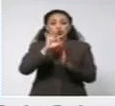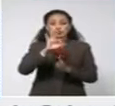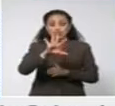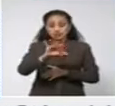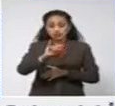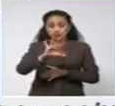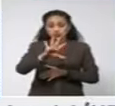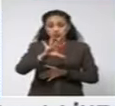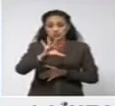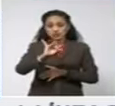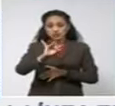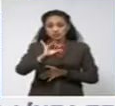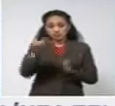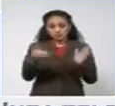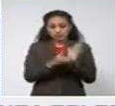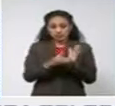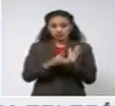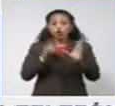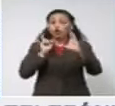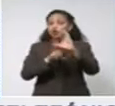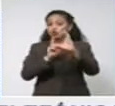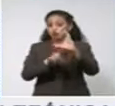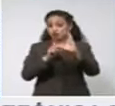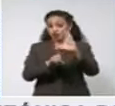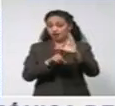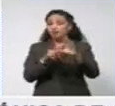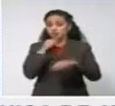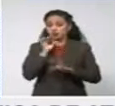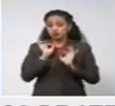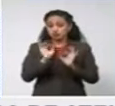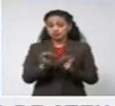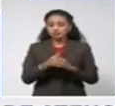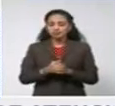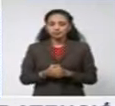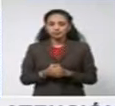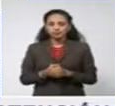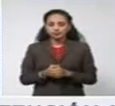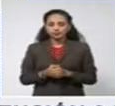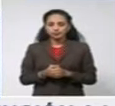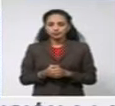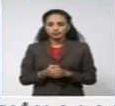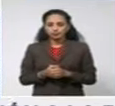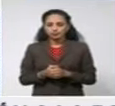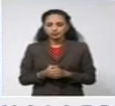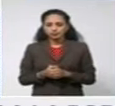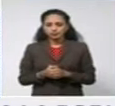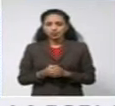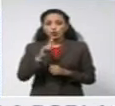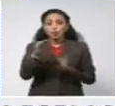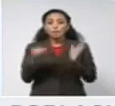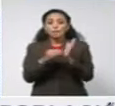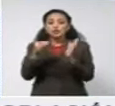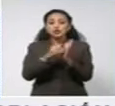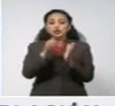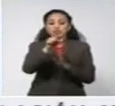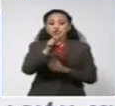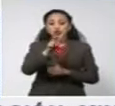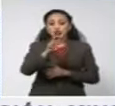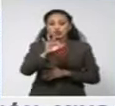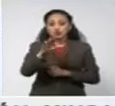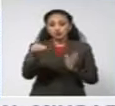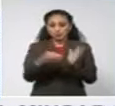4.657.000 y Rusia, que de las cuatro de mayor afectación, con 1.128.000, es la que